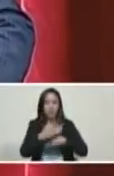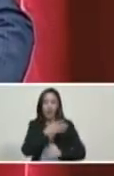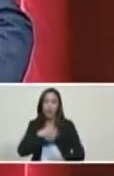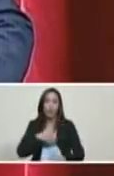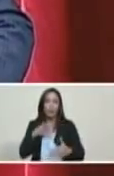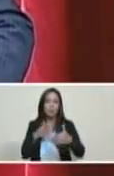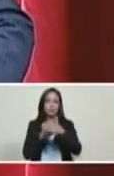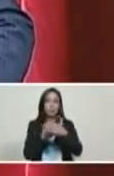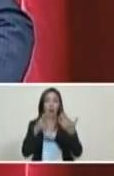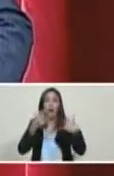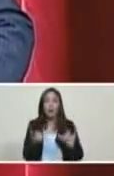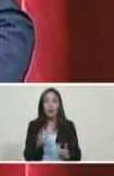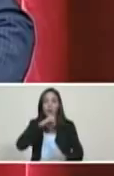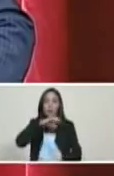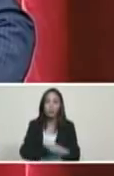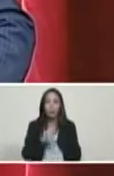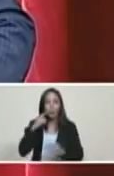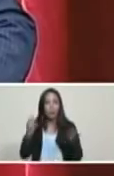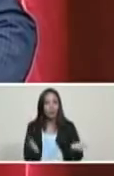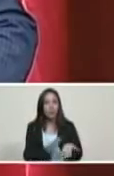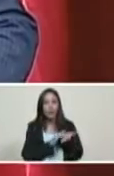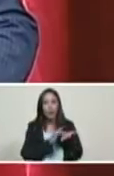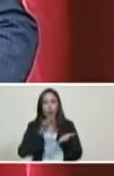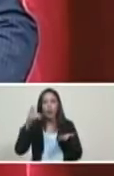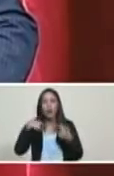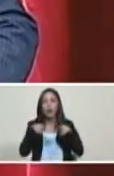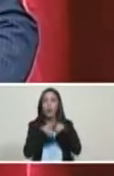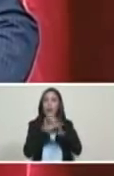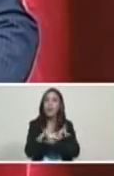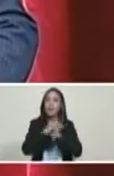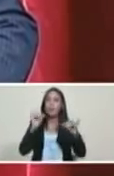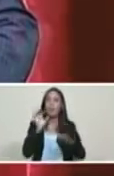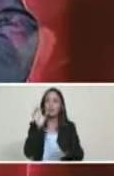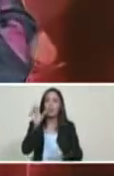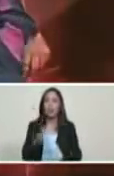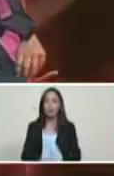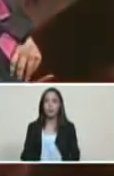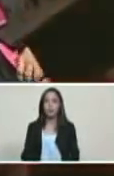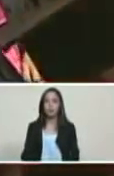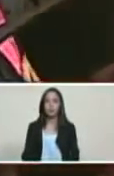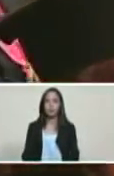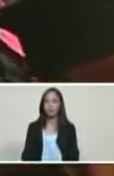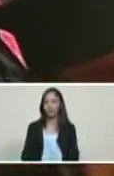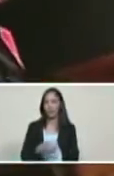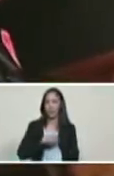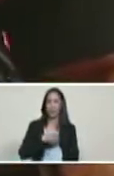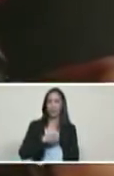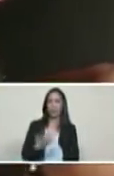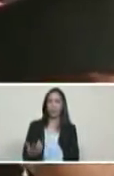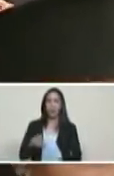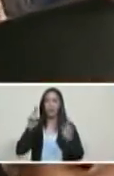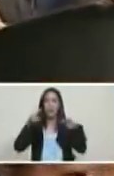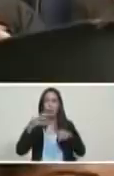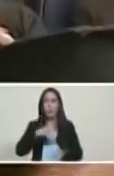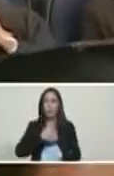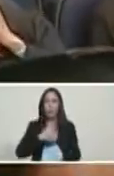la nueva historia de gloria y de independencia de América Latina y el Caribe. No han podido ni podrán.